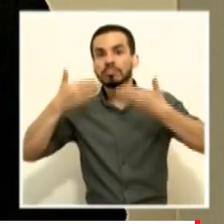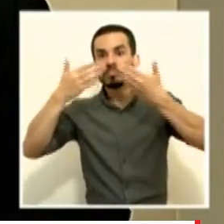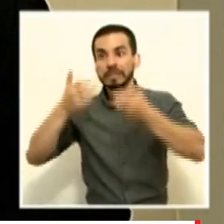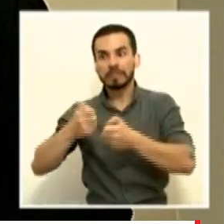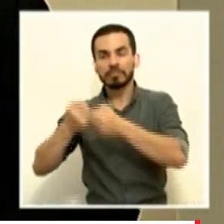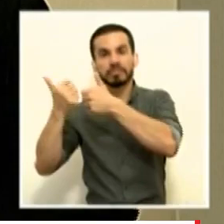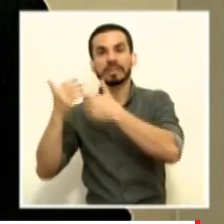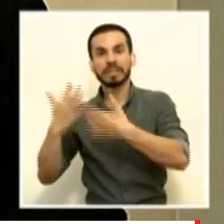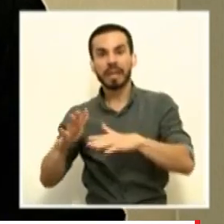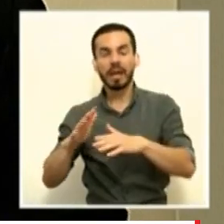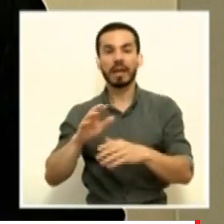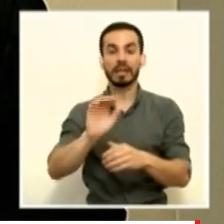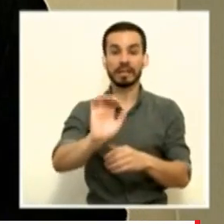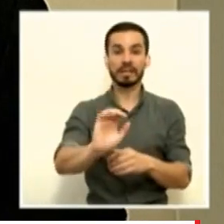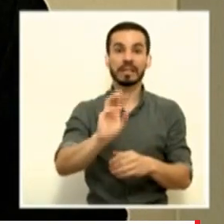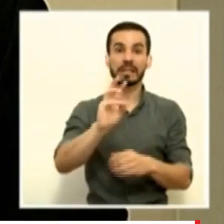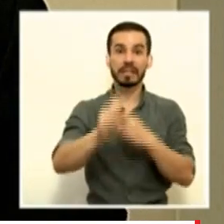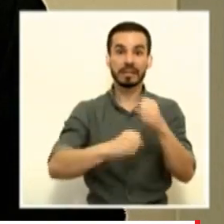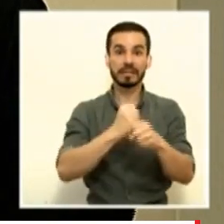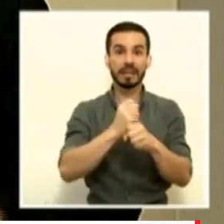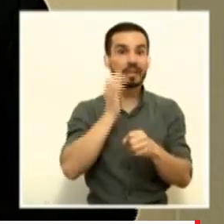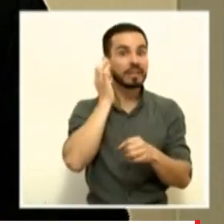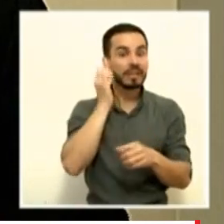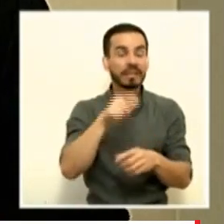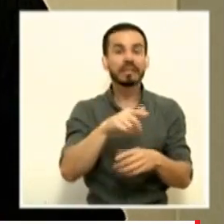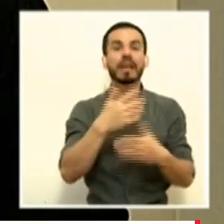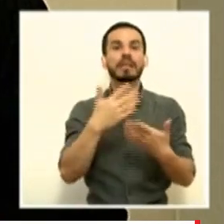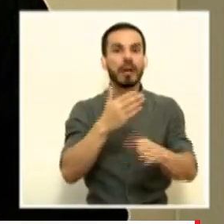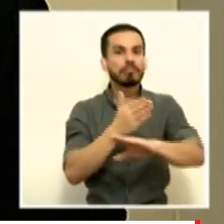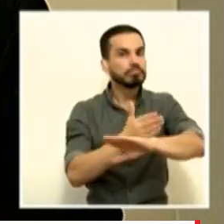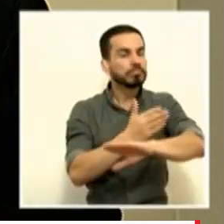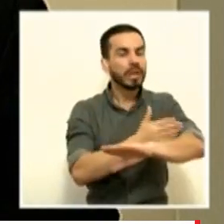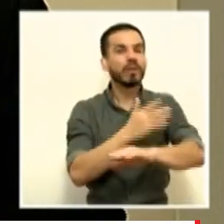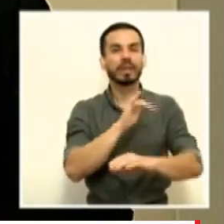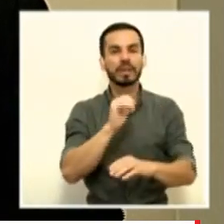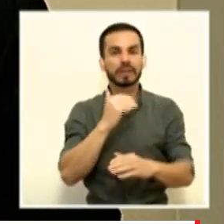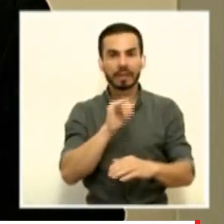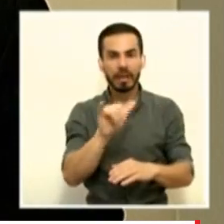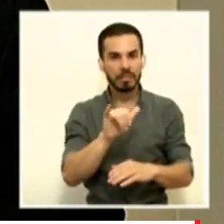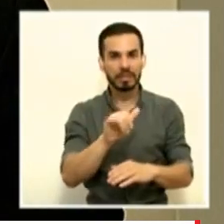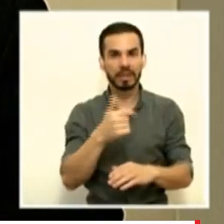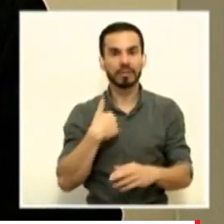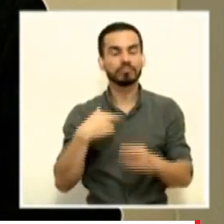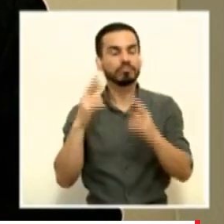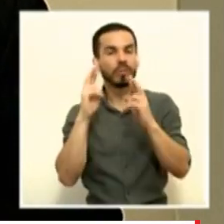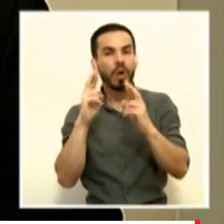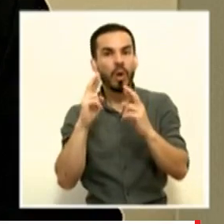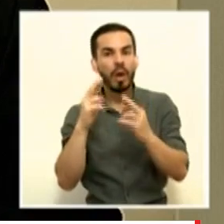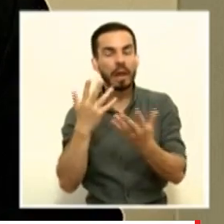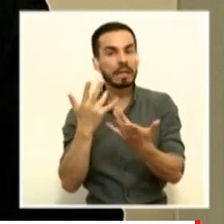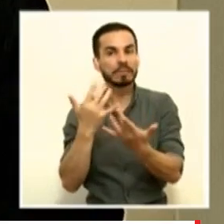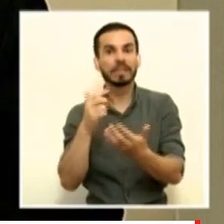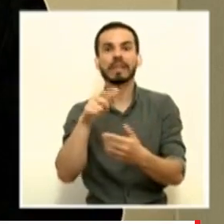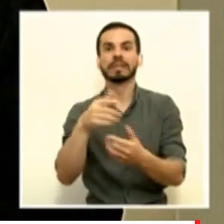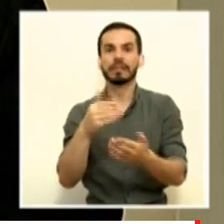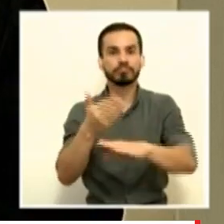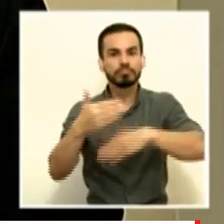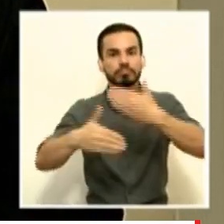y la chiquita de 6 años también está tendiendo hacia la mejoría. Eso nos da mucha esperanza de que ellos ojalá logren evolucionar muy